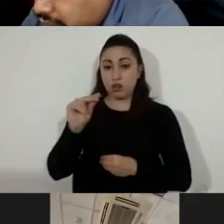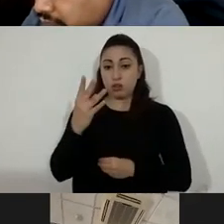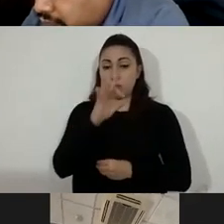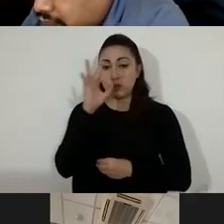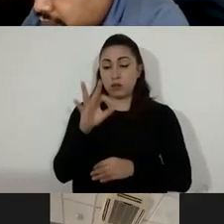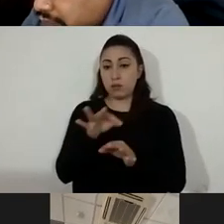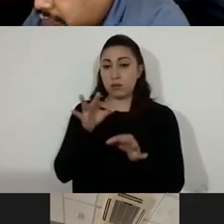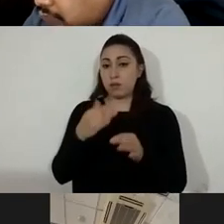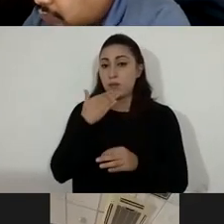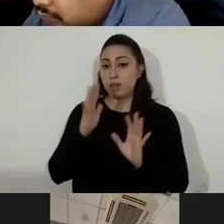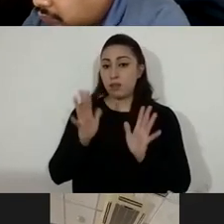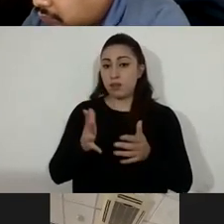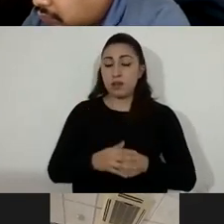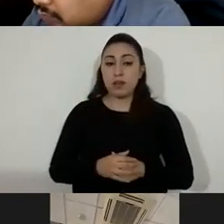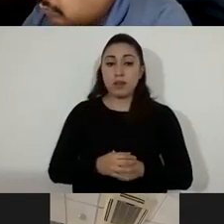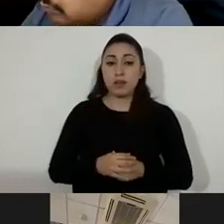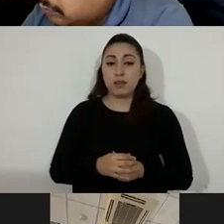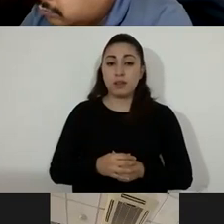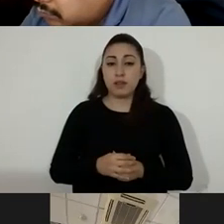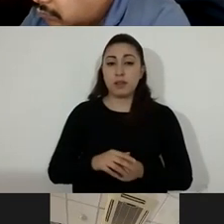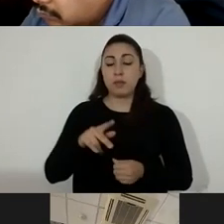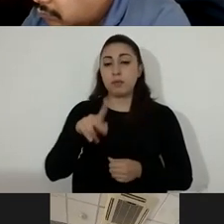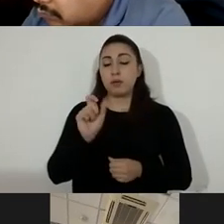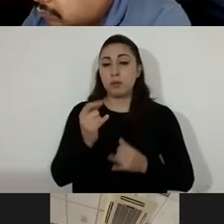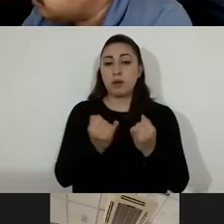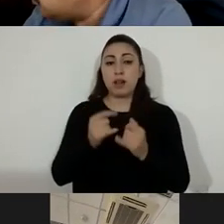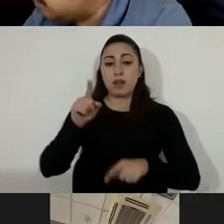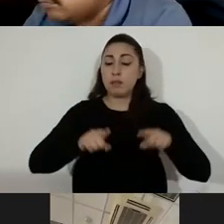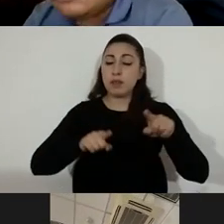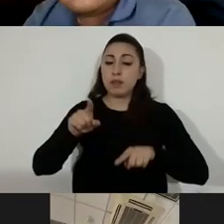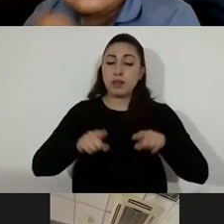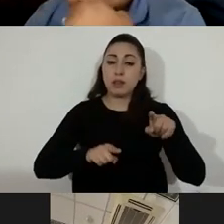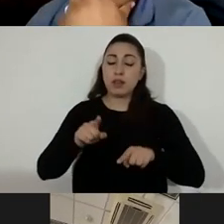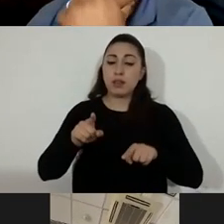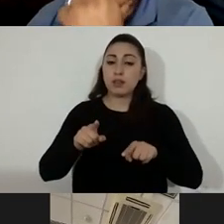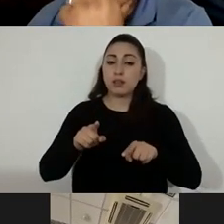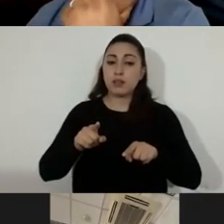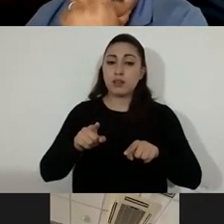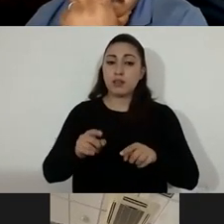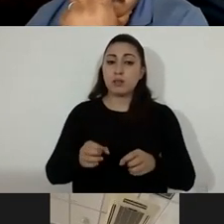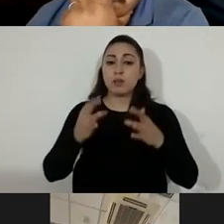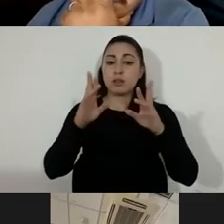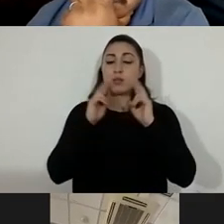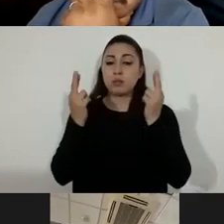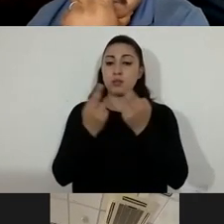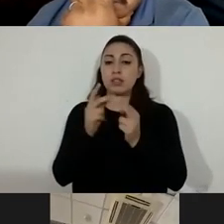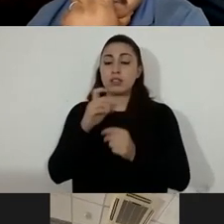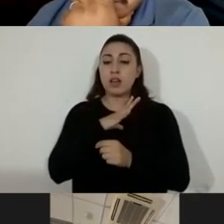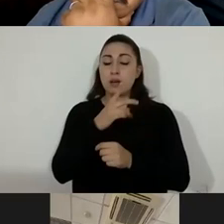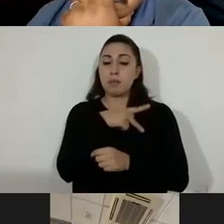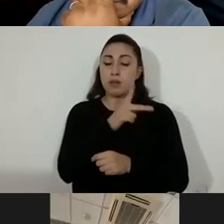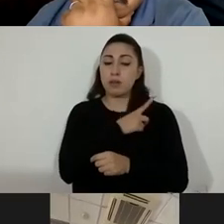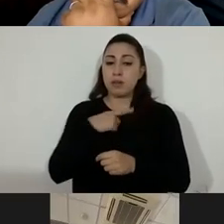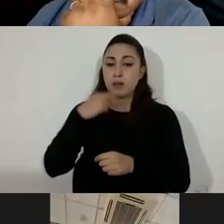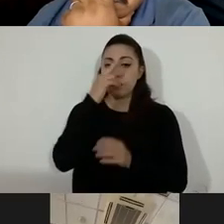84%. Y también depende del número de asambleas que se tengan que realizar. Por ejemplo,